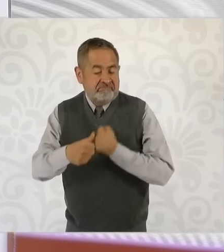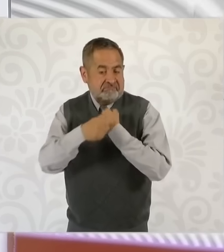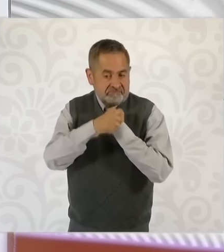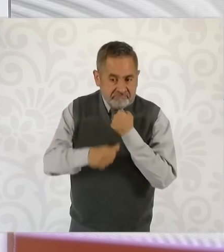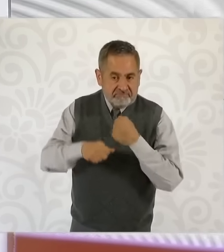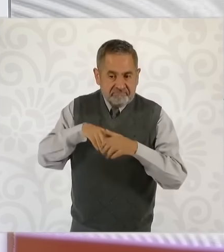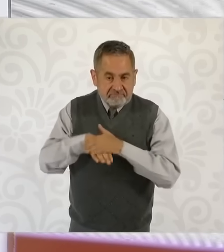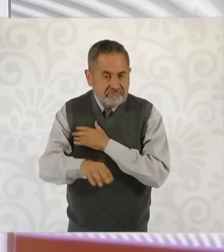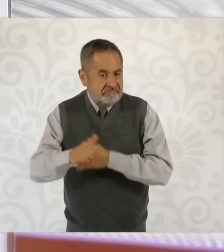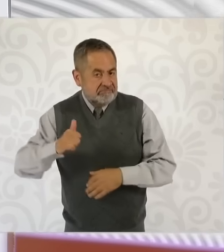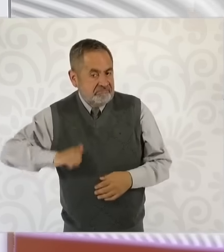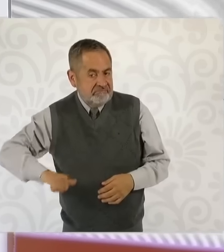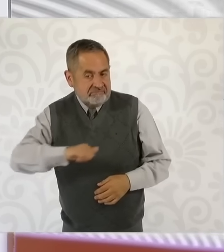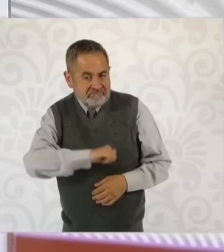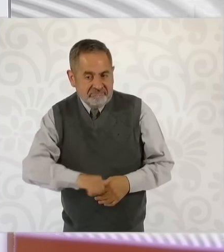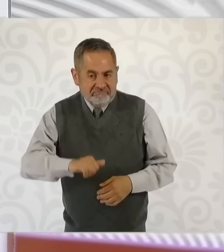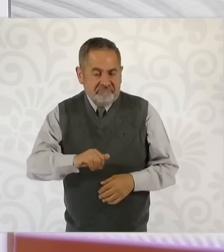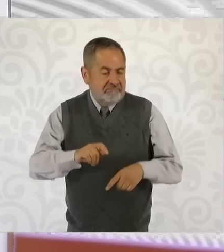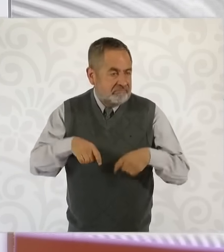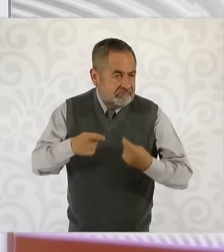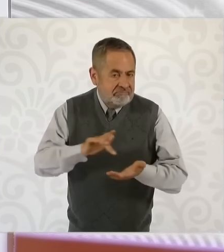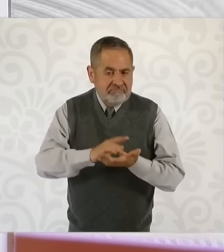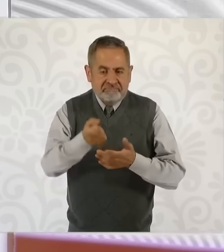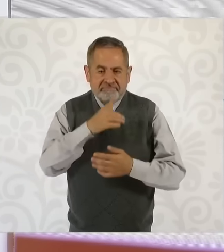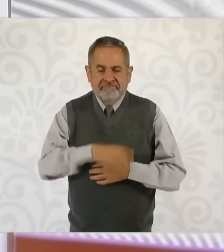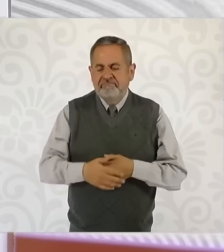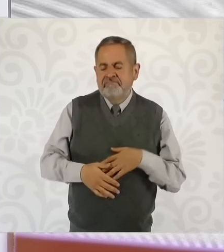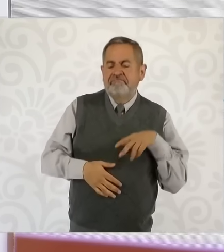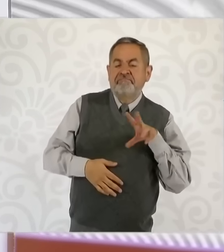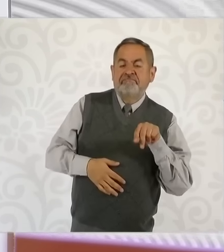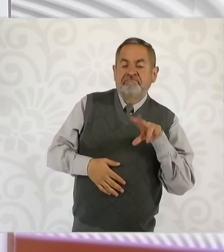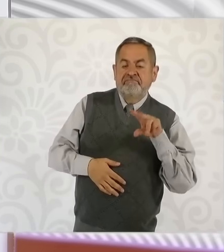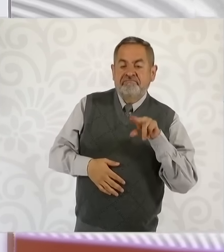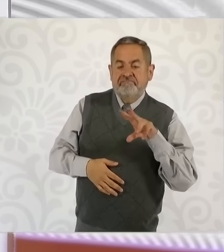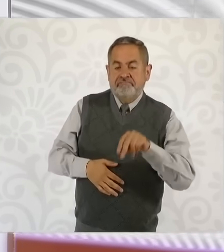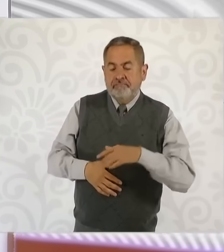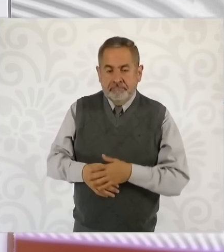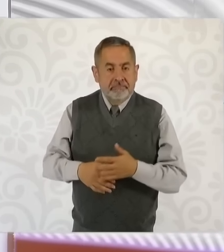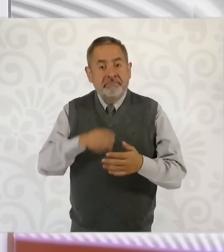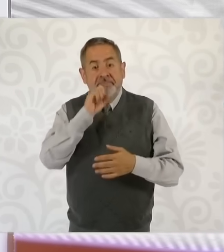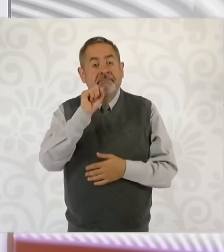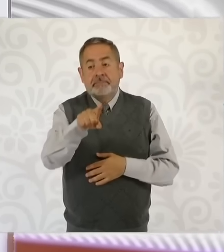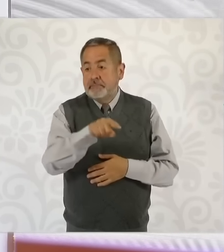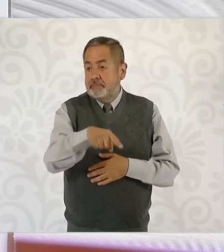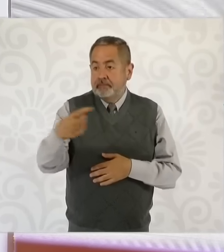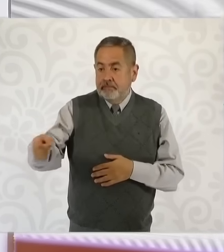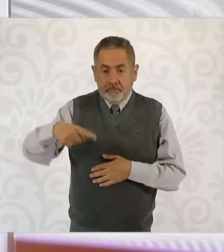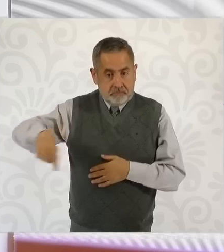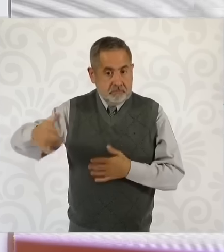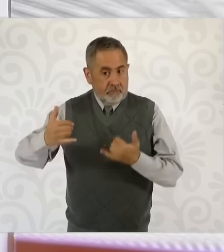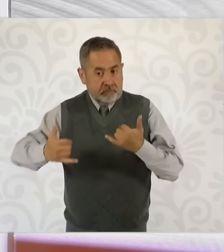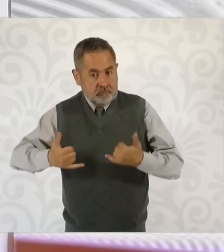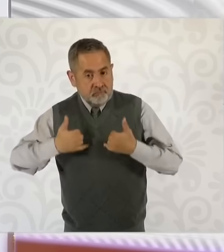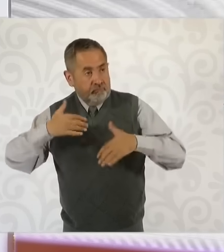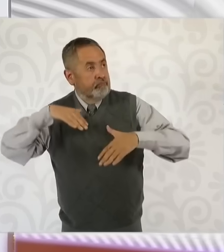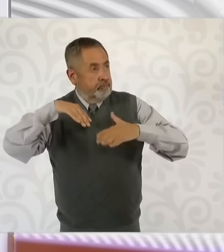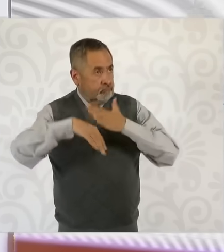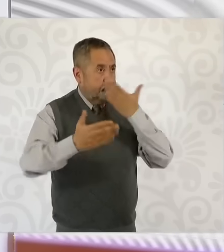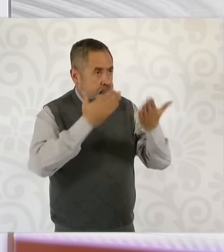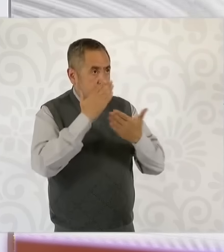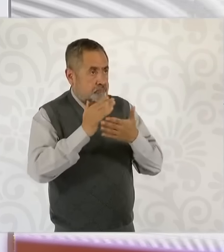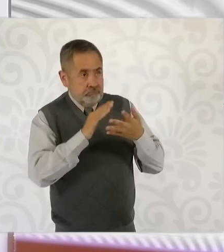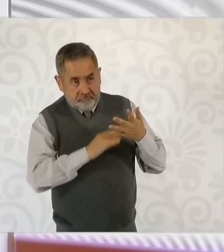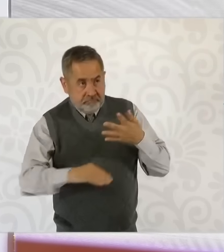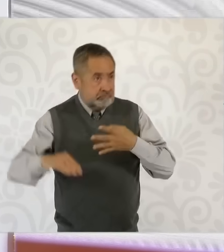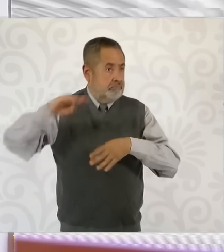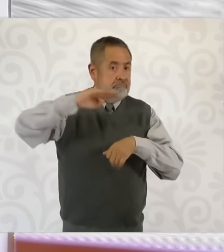el acceso a las médicas y los médicos para estudiar una especialidad, con la idea de